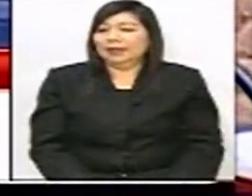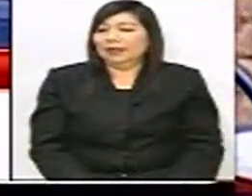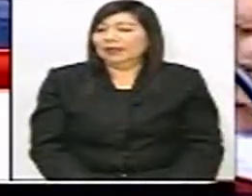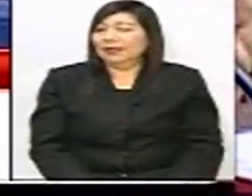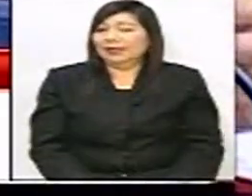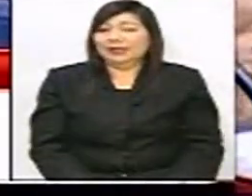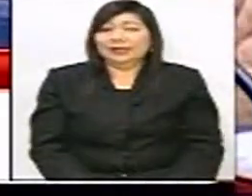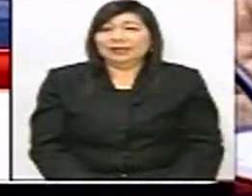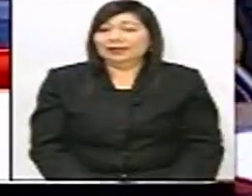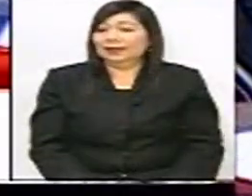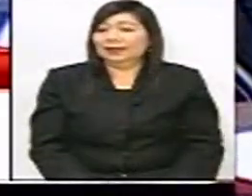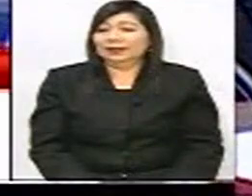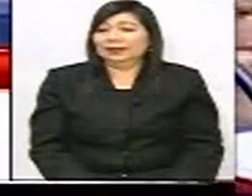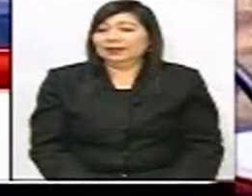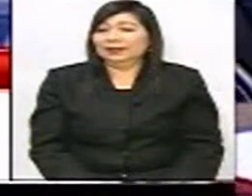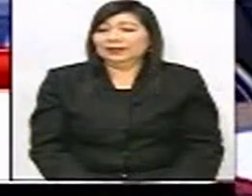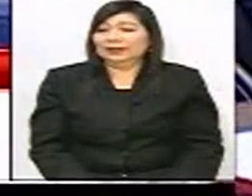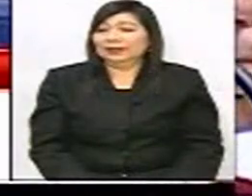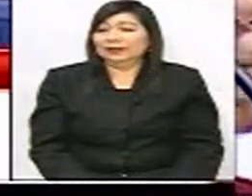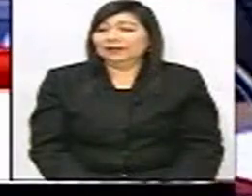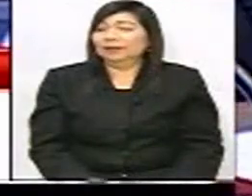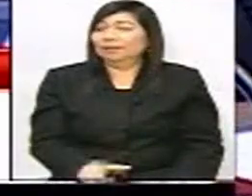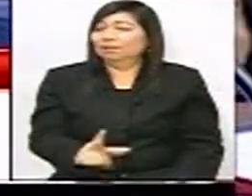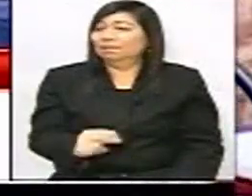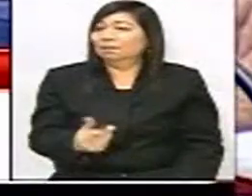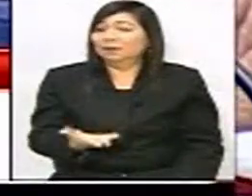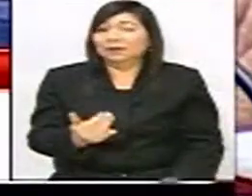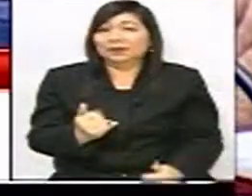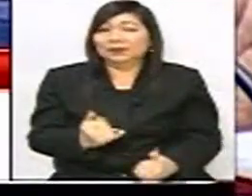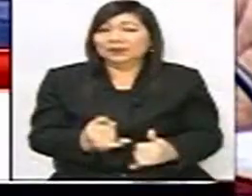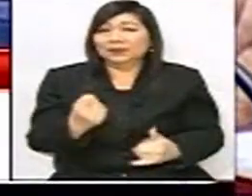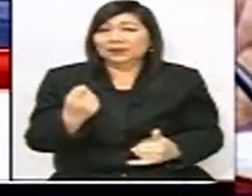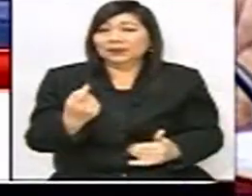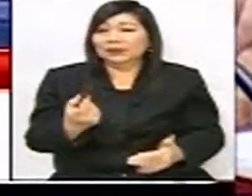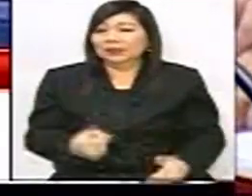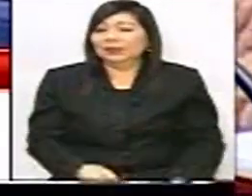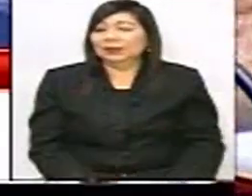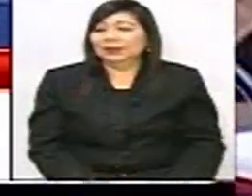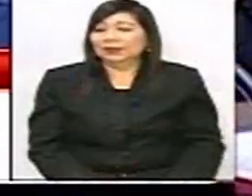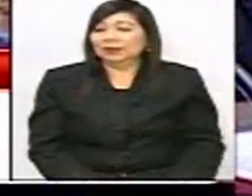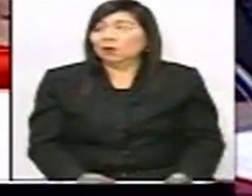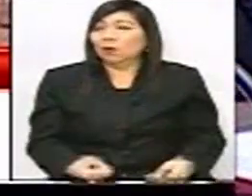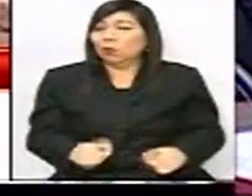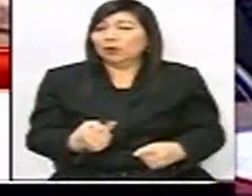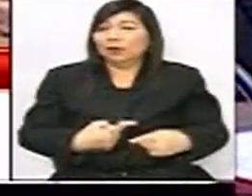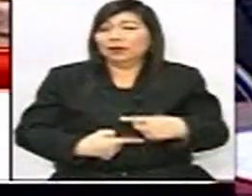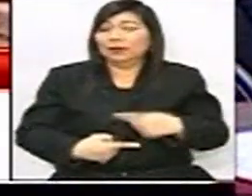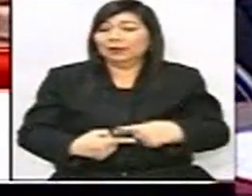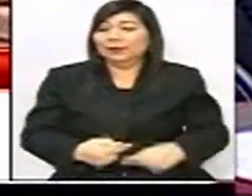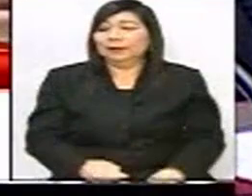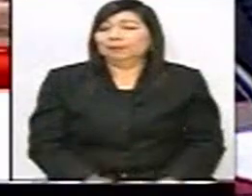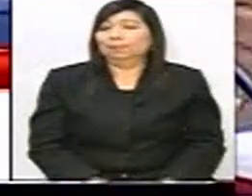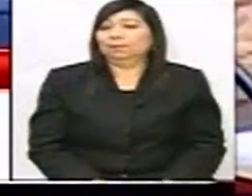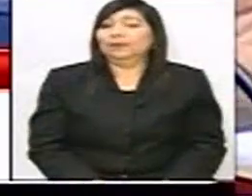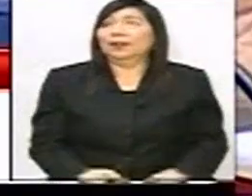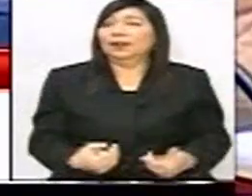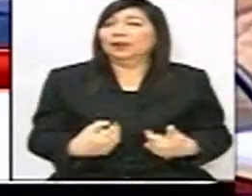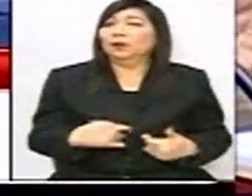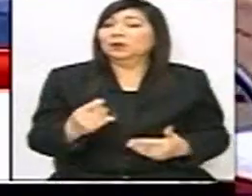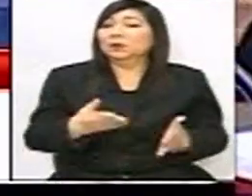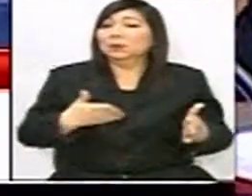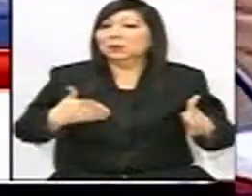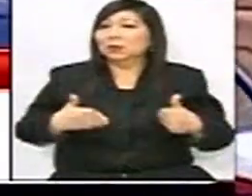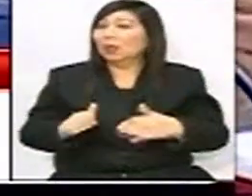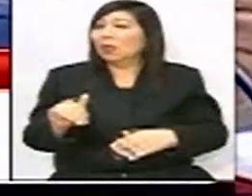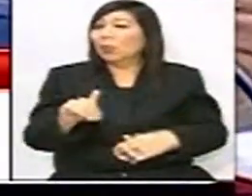es algo que no acabamos de comprender. Y cuando regresas y tienes que usar esa